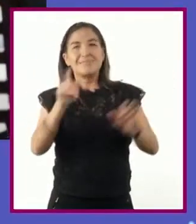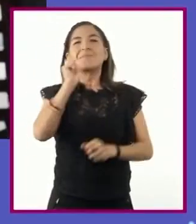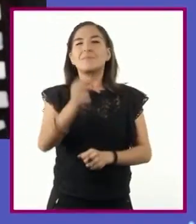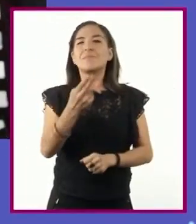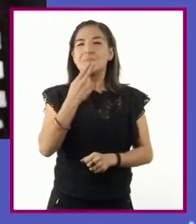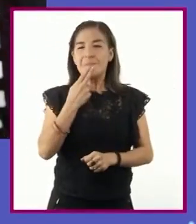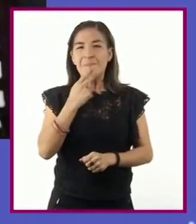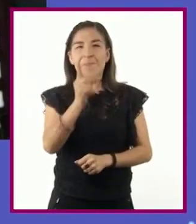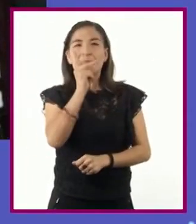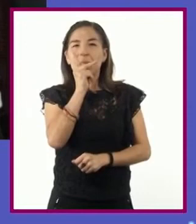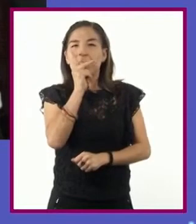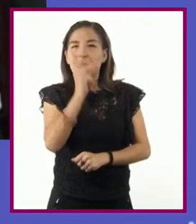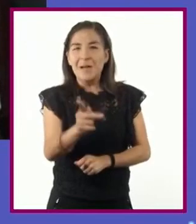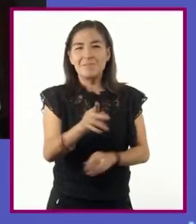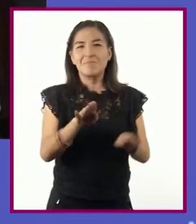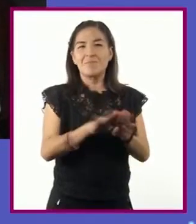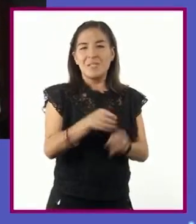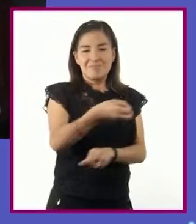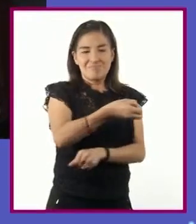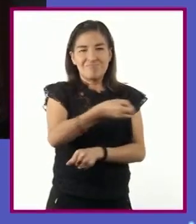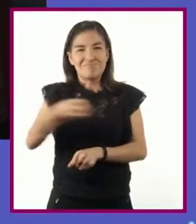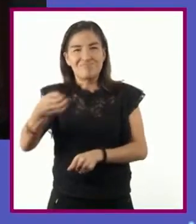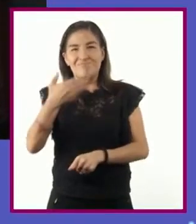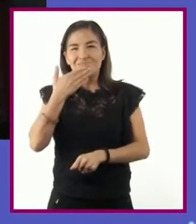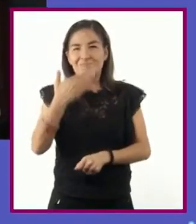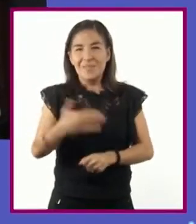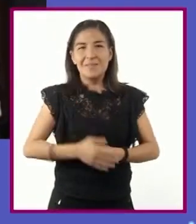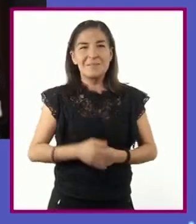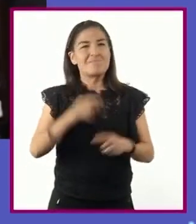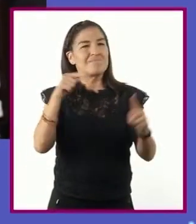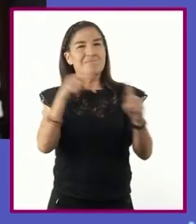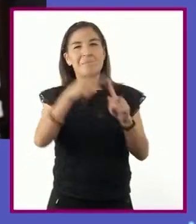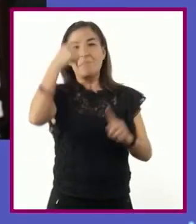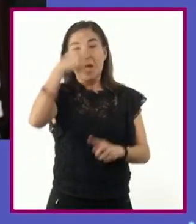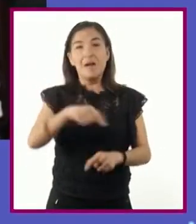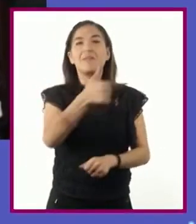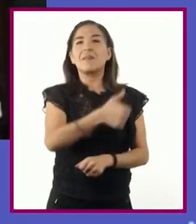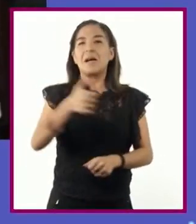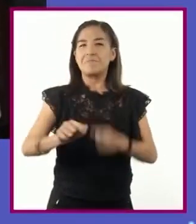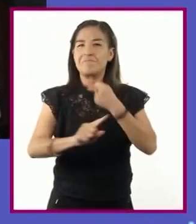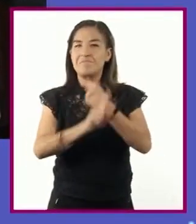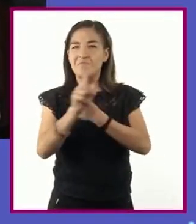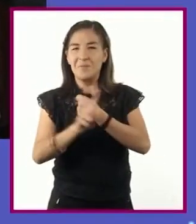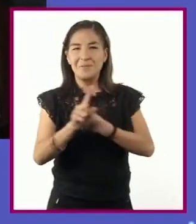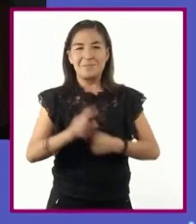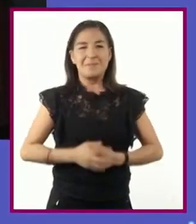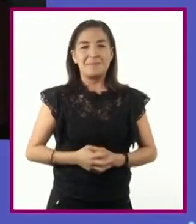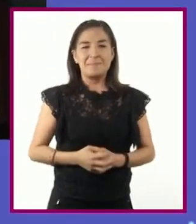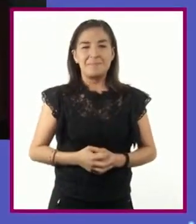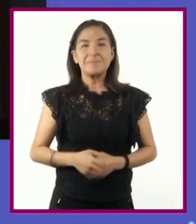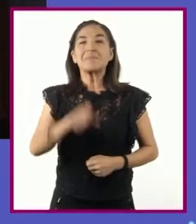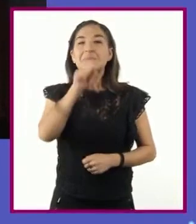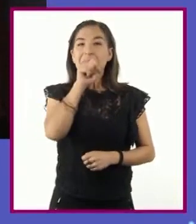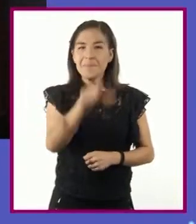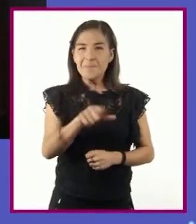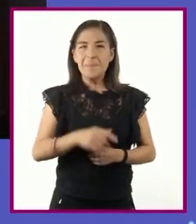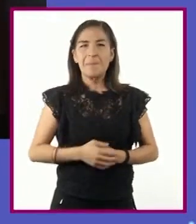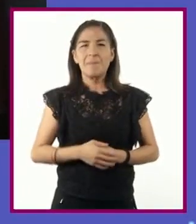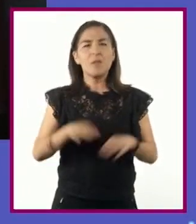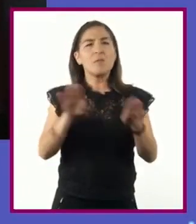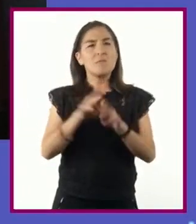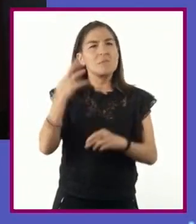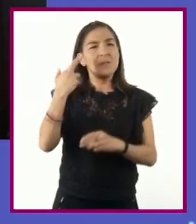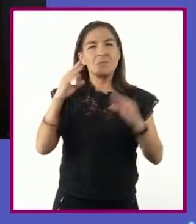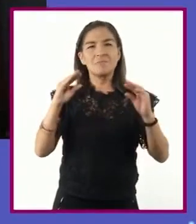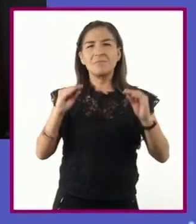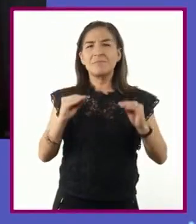usar las palabras adecuadas y precisas para cada situación. Además, el silencio es